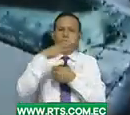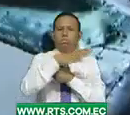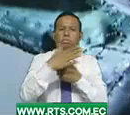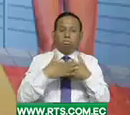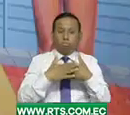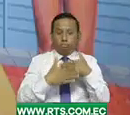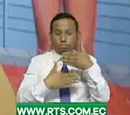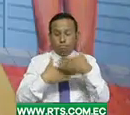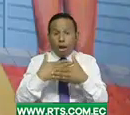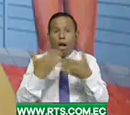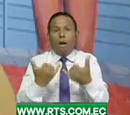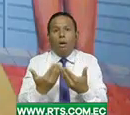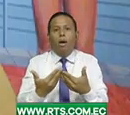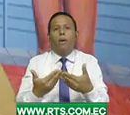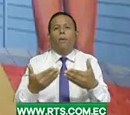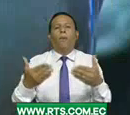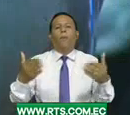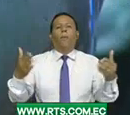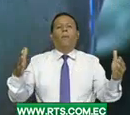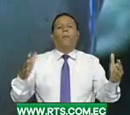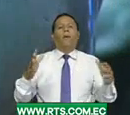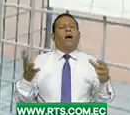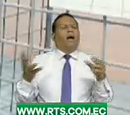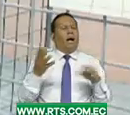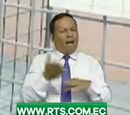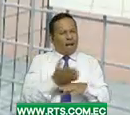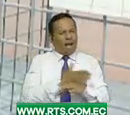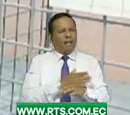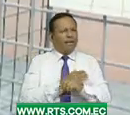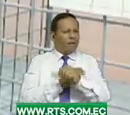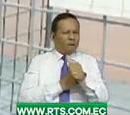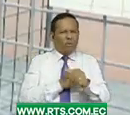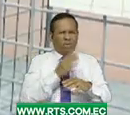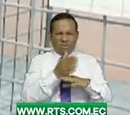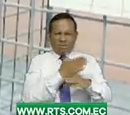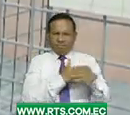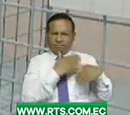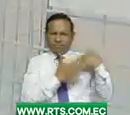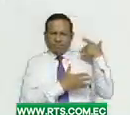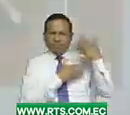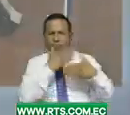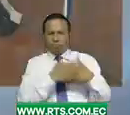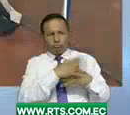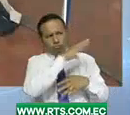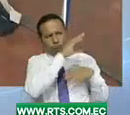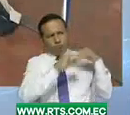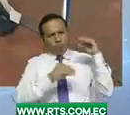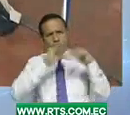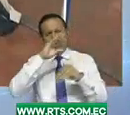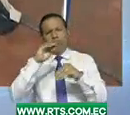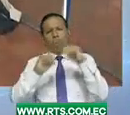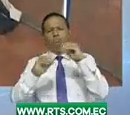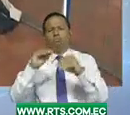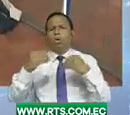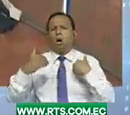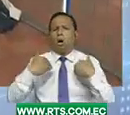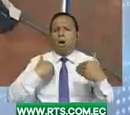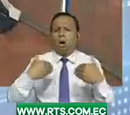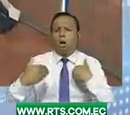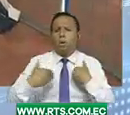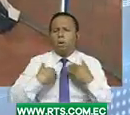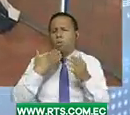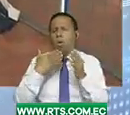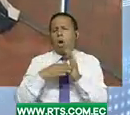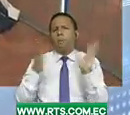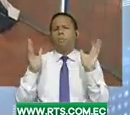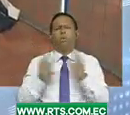un Expo FAL, recopilando varias obras expuestas en los últimos 20 años. Hemos sacado obras, 20 obras ganadoras de